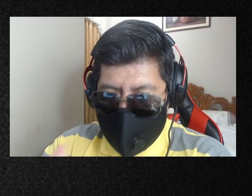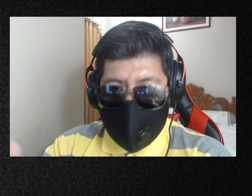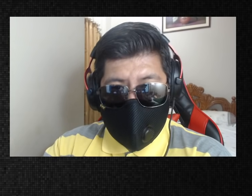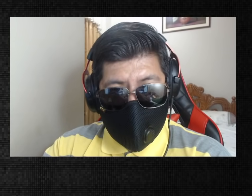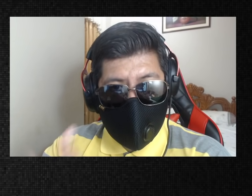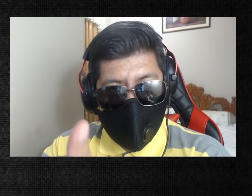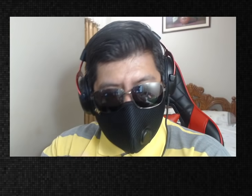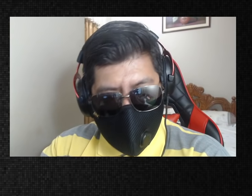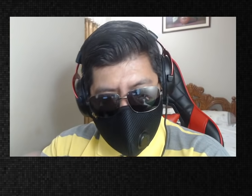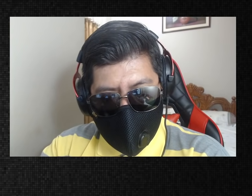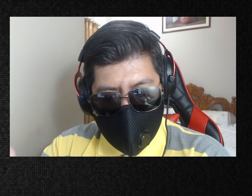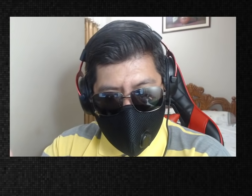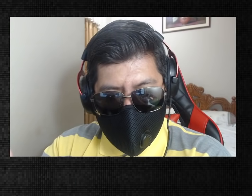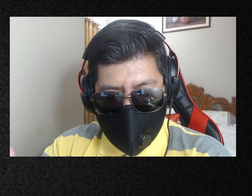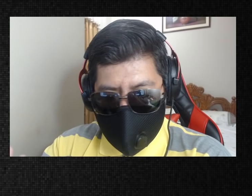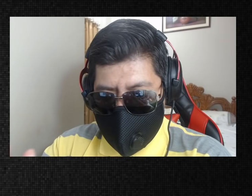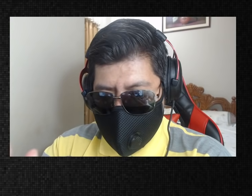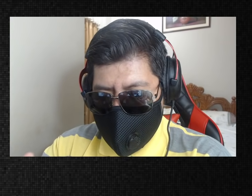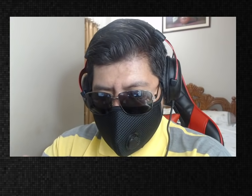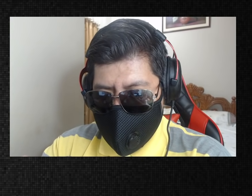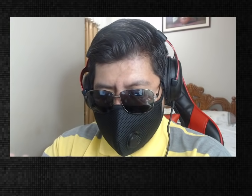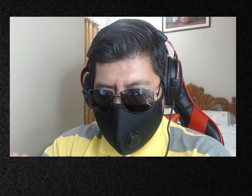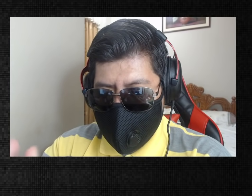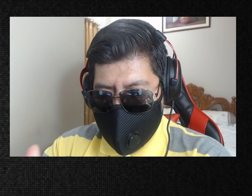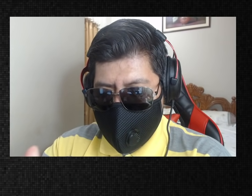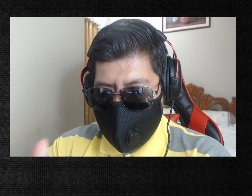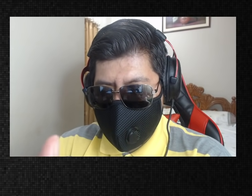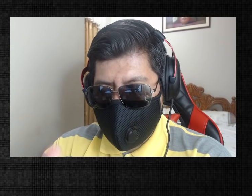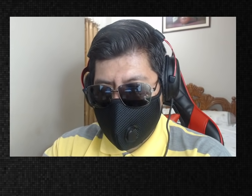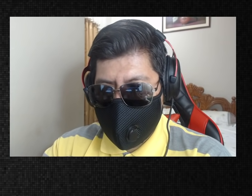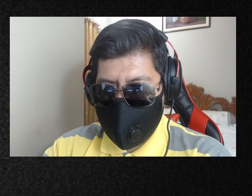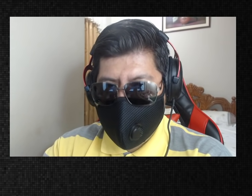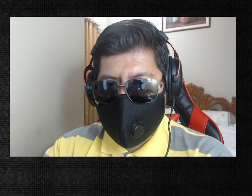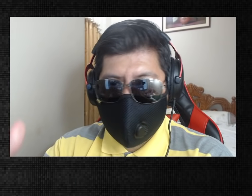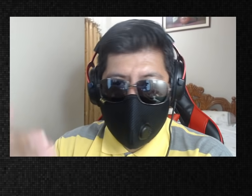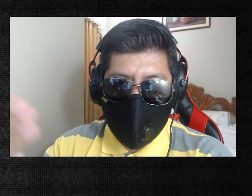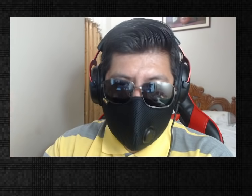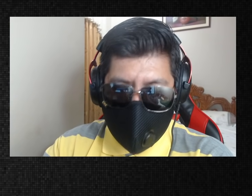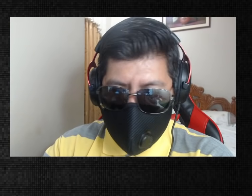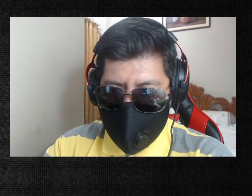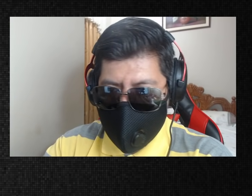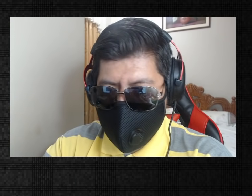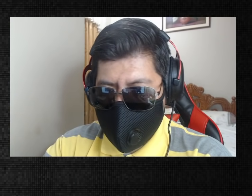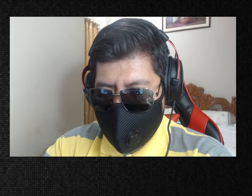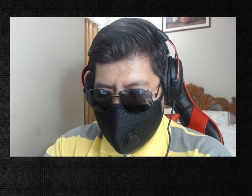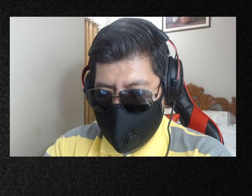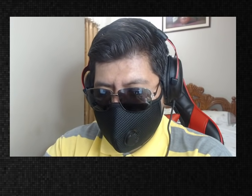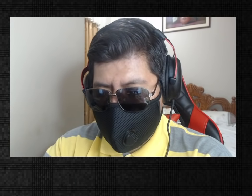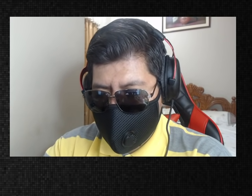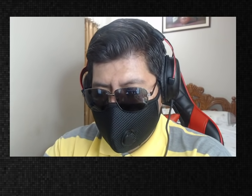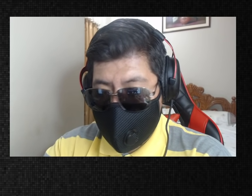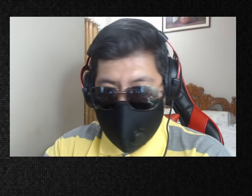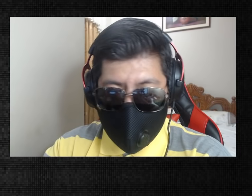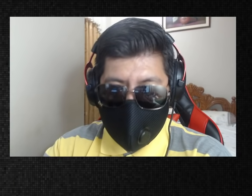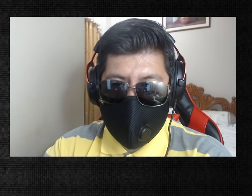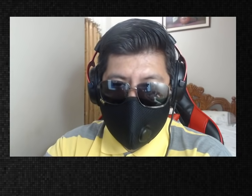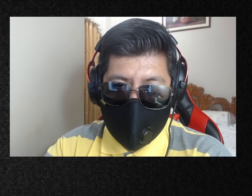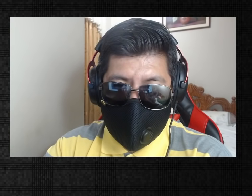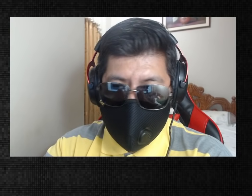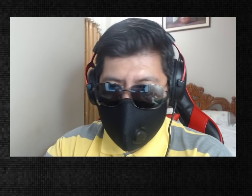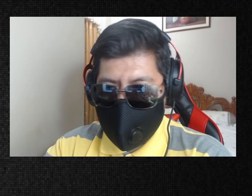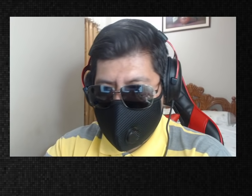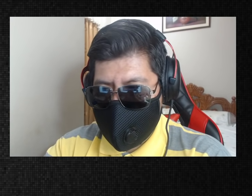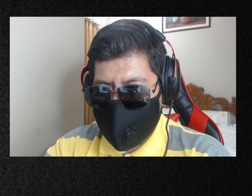antes de ir con el tema principal que tiene que ver con la feria expocruz la inauguración donde participaron por supuesto